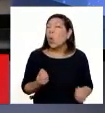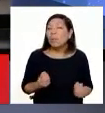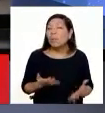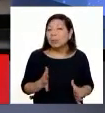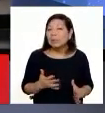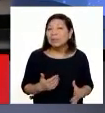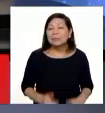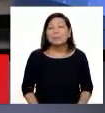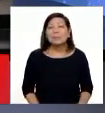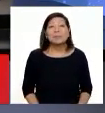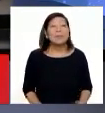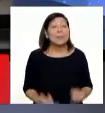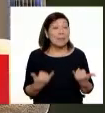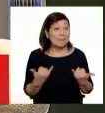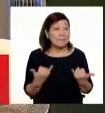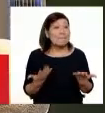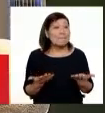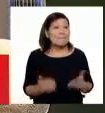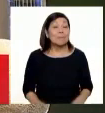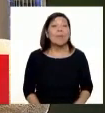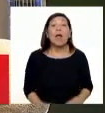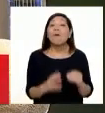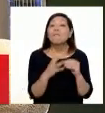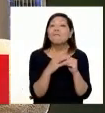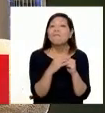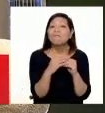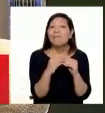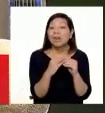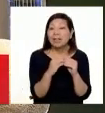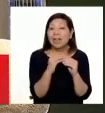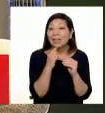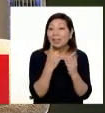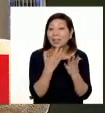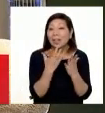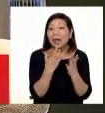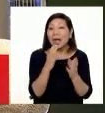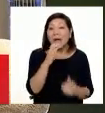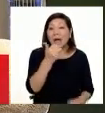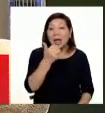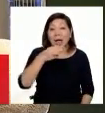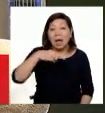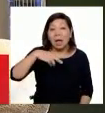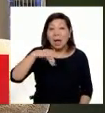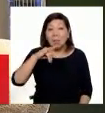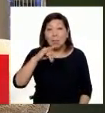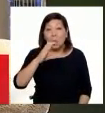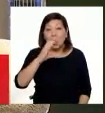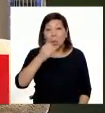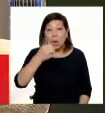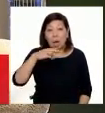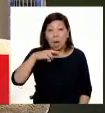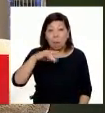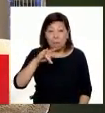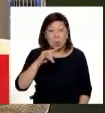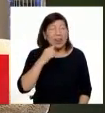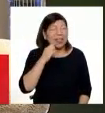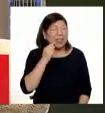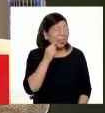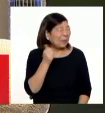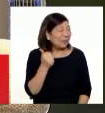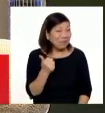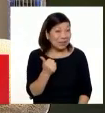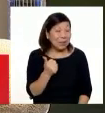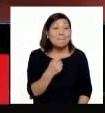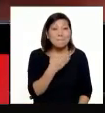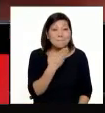debería consumir? Sí, en este caso, como la fruta que se menciona, como el camu camu, por ejemplo, que tienen una acidez bastante fuerte, sí